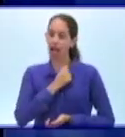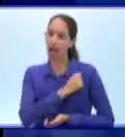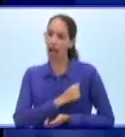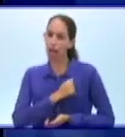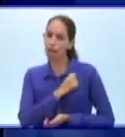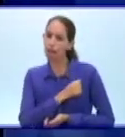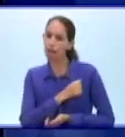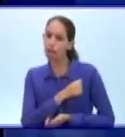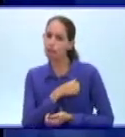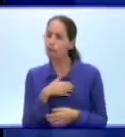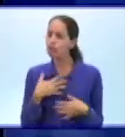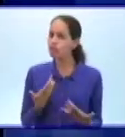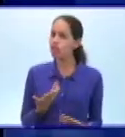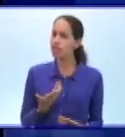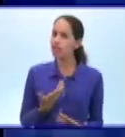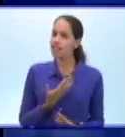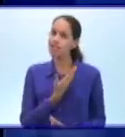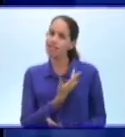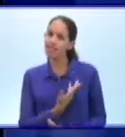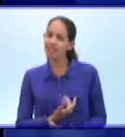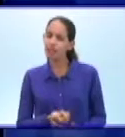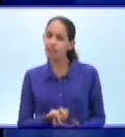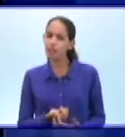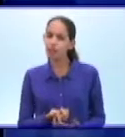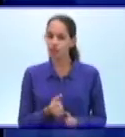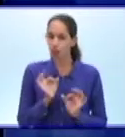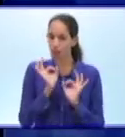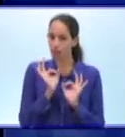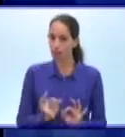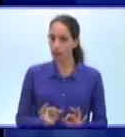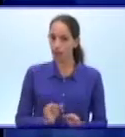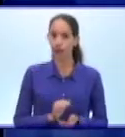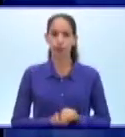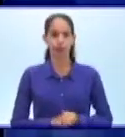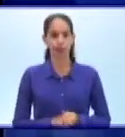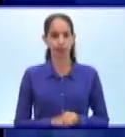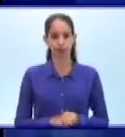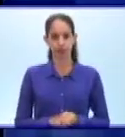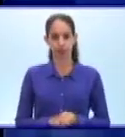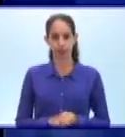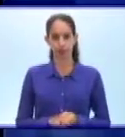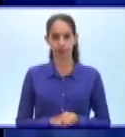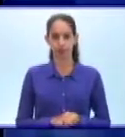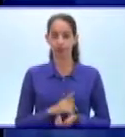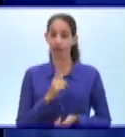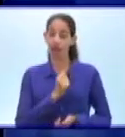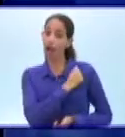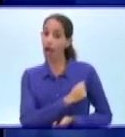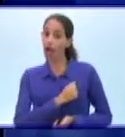sentimiento puro de profesar amor a la pareja?